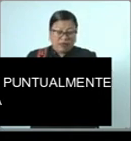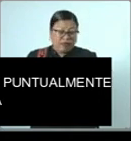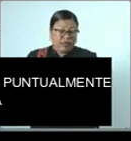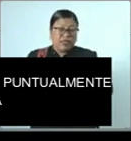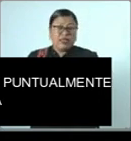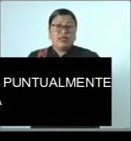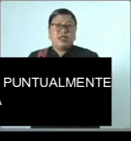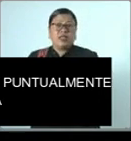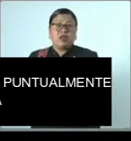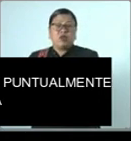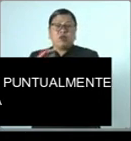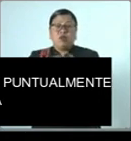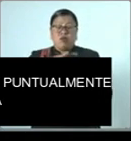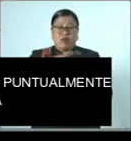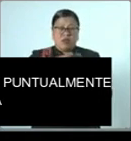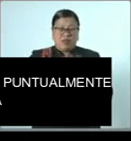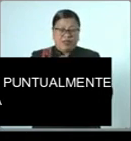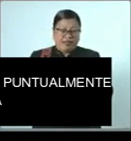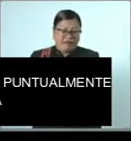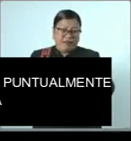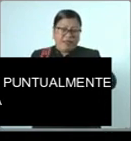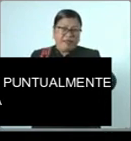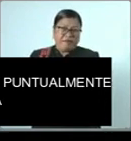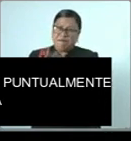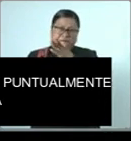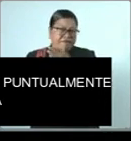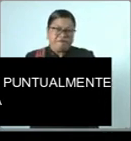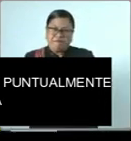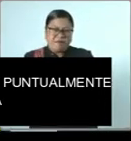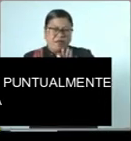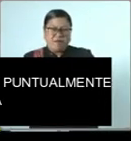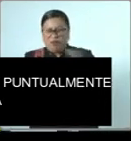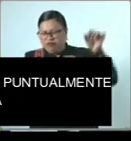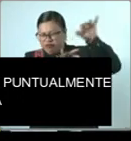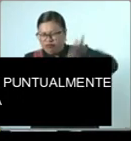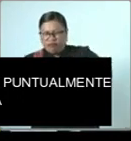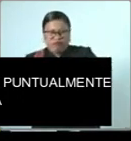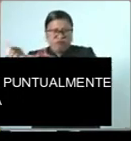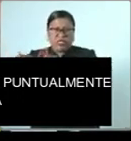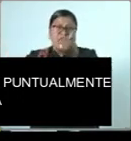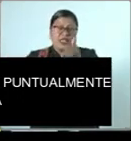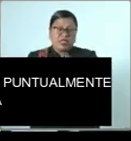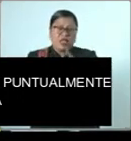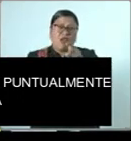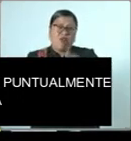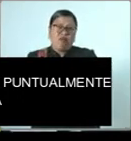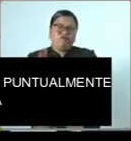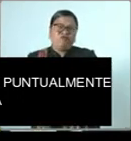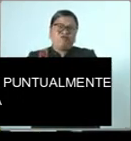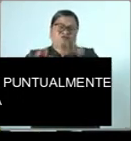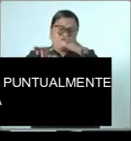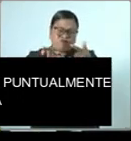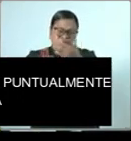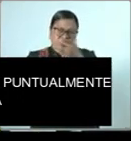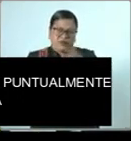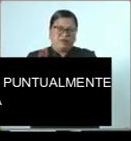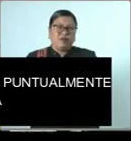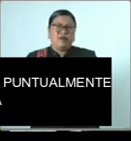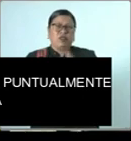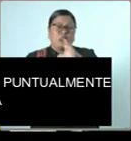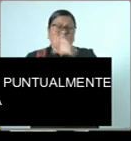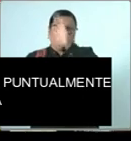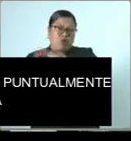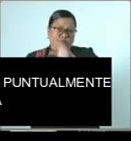de Santiago Huautla, están sin paso vehicular por el derrumbe y hundimiento de la carretera. En San Juan Bautista,